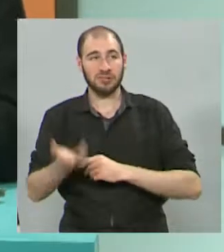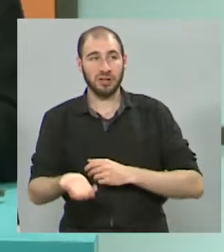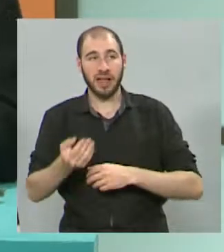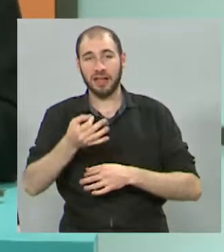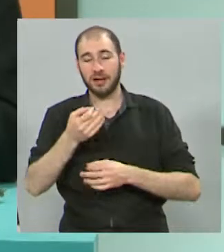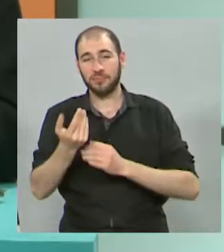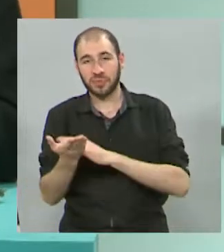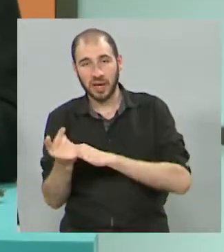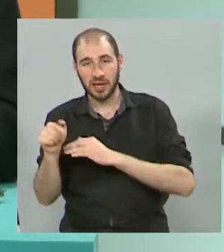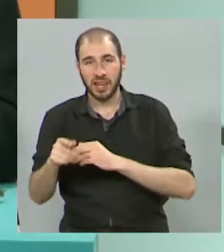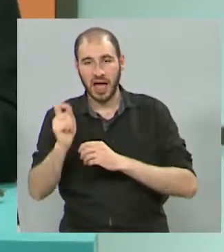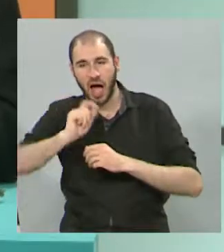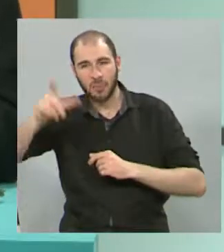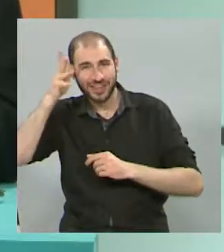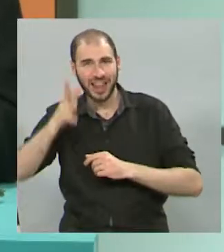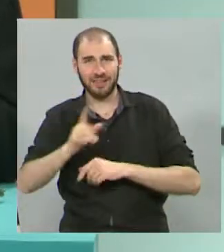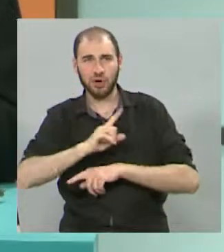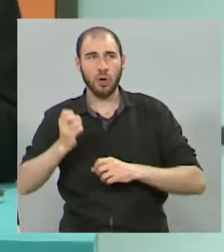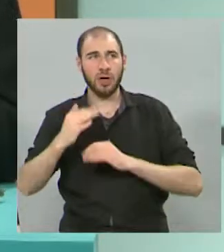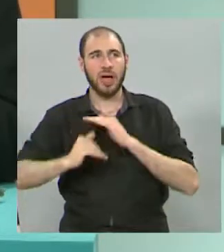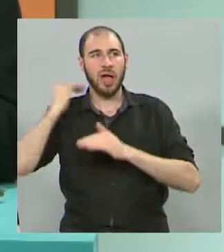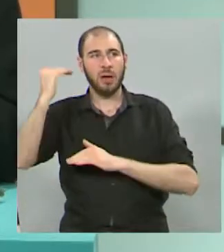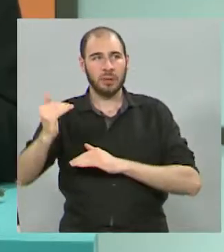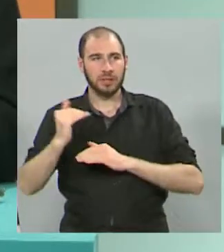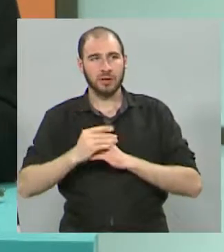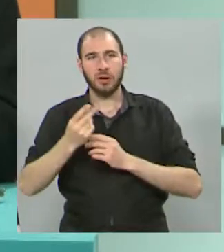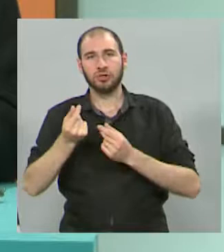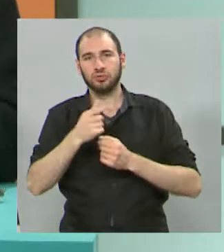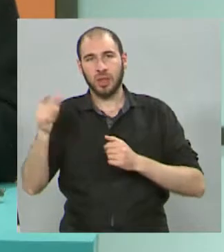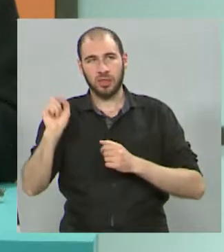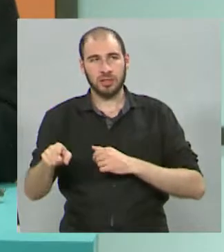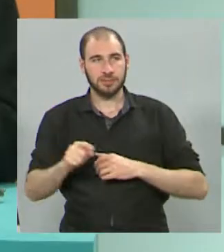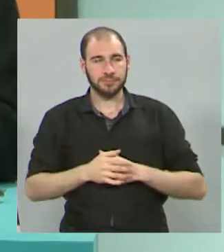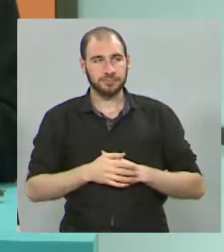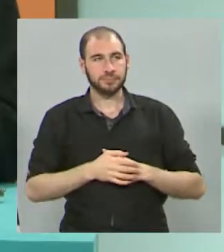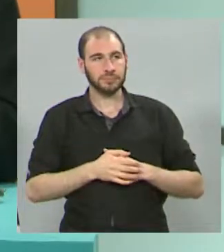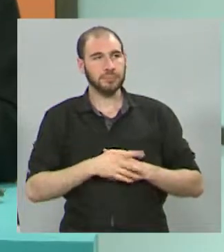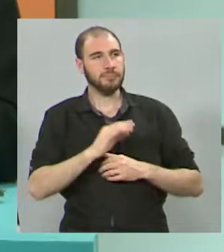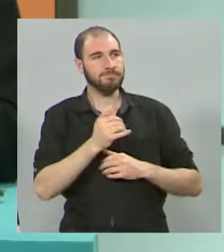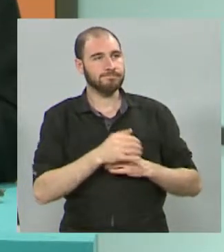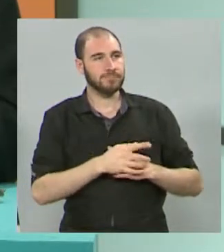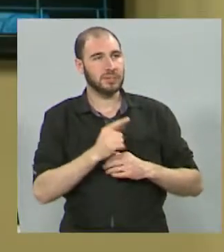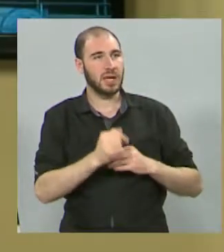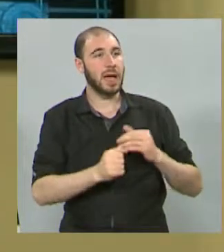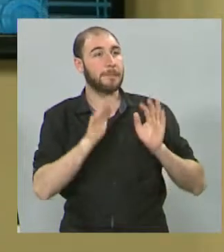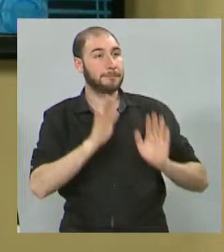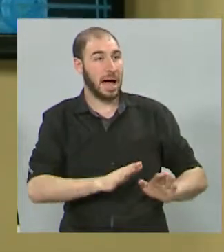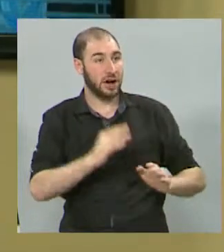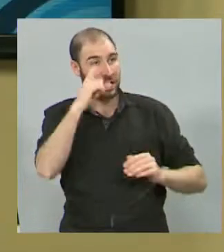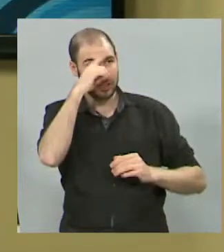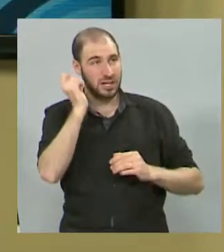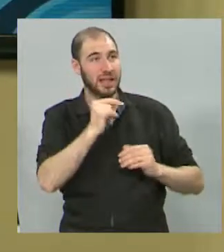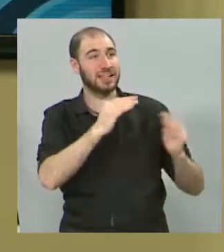tener incrementos muy elevados por arriba de lo que es su ingreso salarial. Bien. Bien, sí, hay un paro, de hecho, a nivel